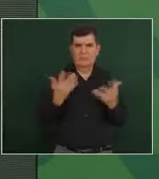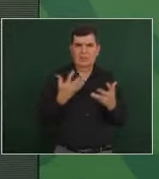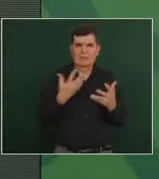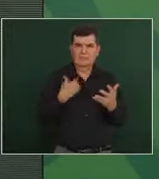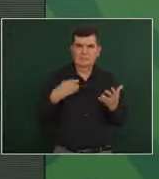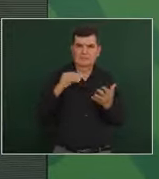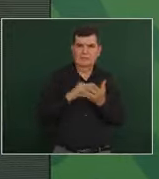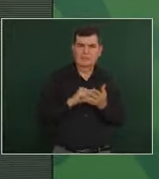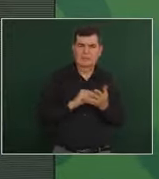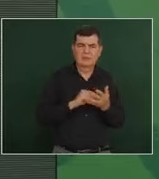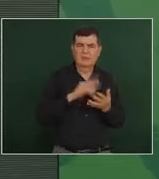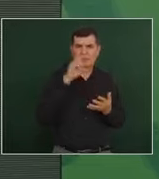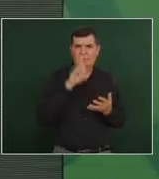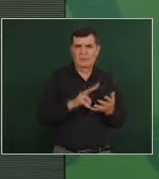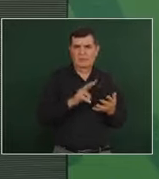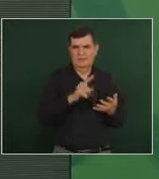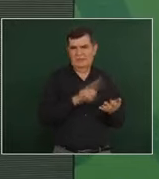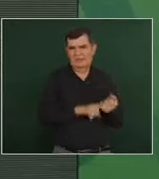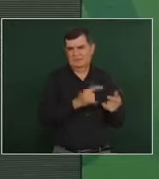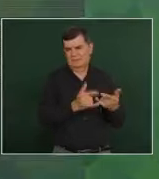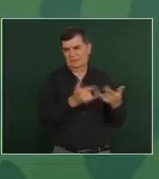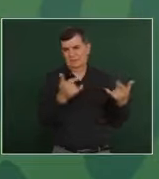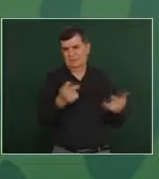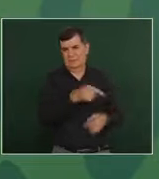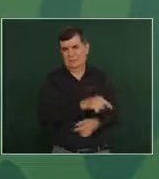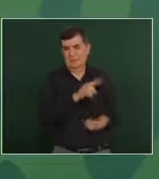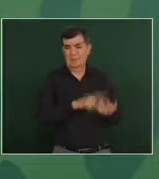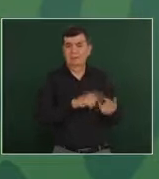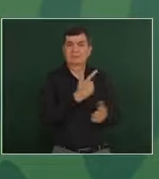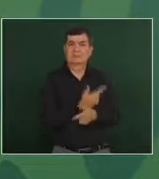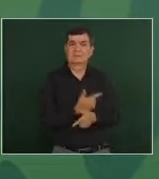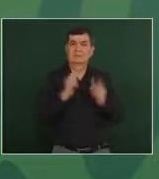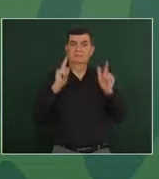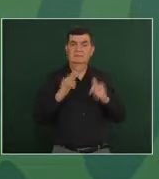llamada verdad histórica. Y estaba libre.